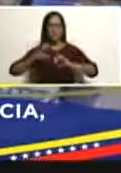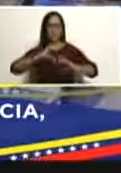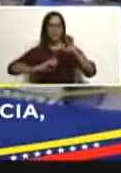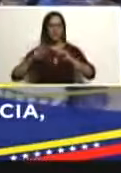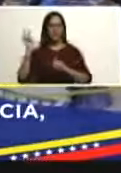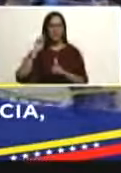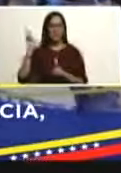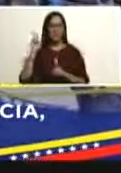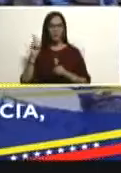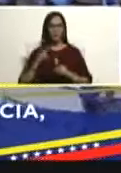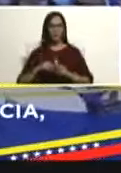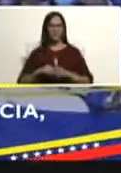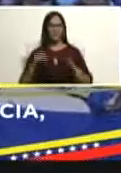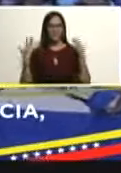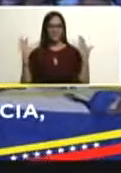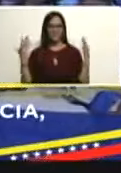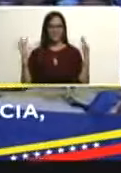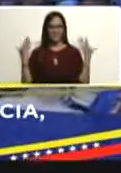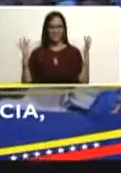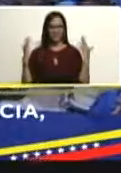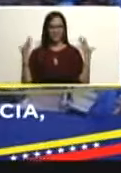de Venezuela.